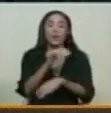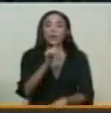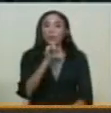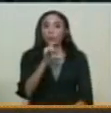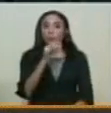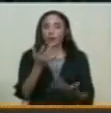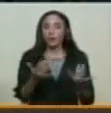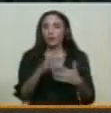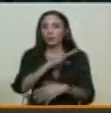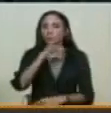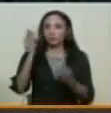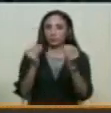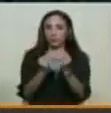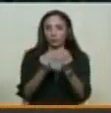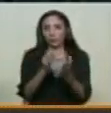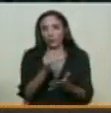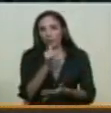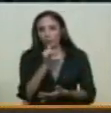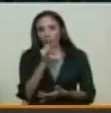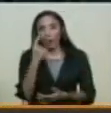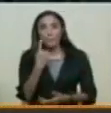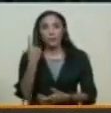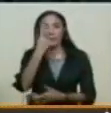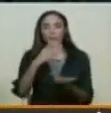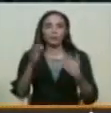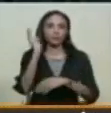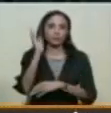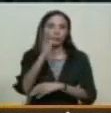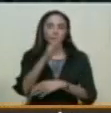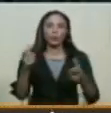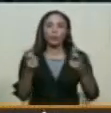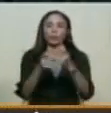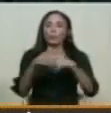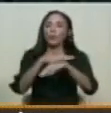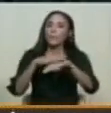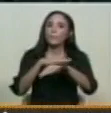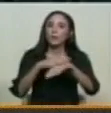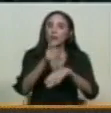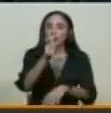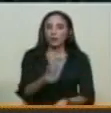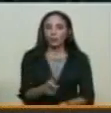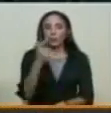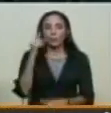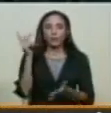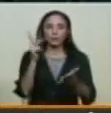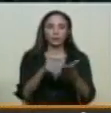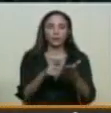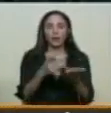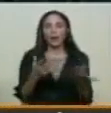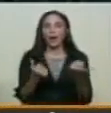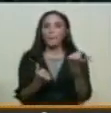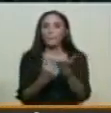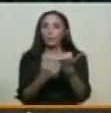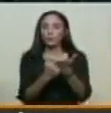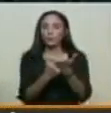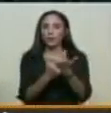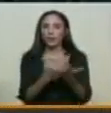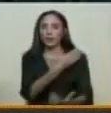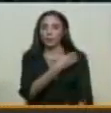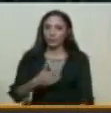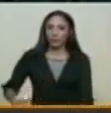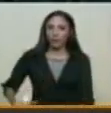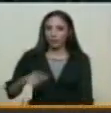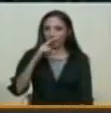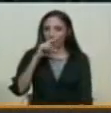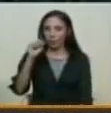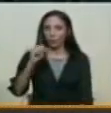de concluir el primer Consejo de Ministros protagonizado por nuestro presidente Nicolás Maduro